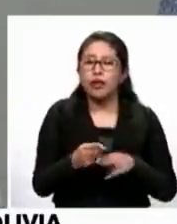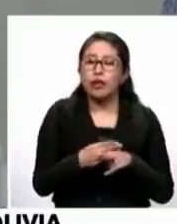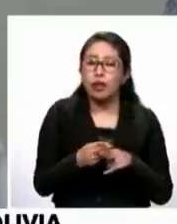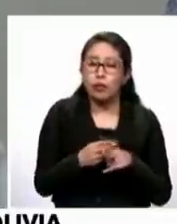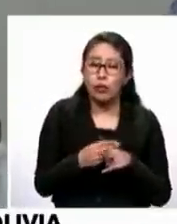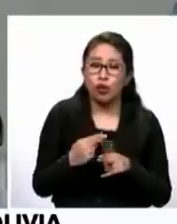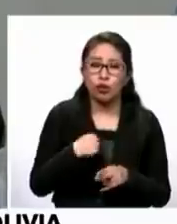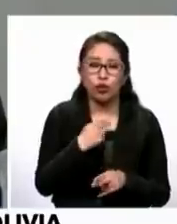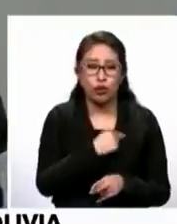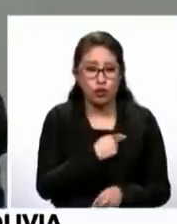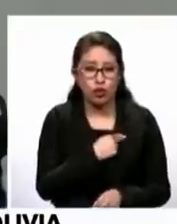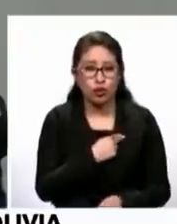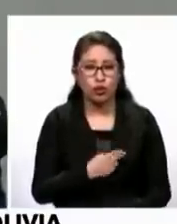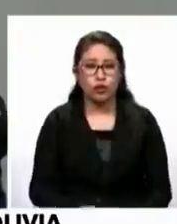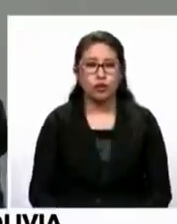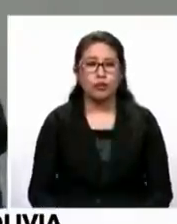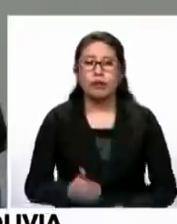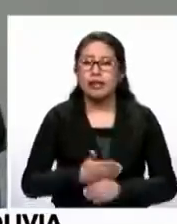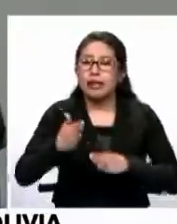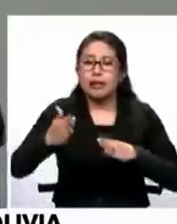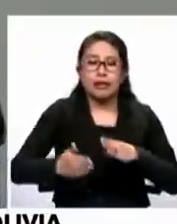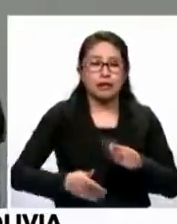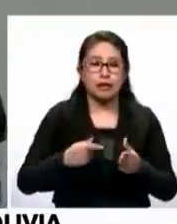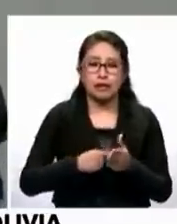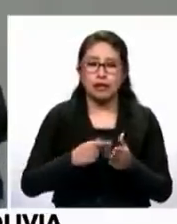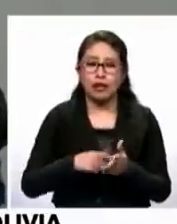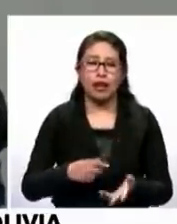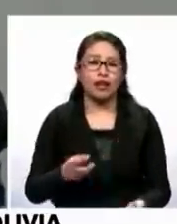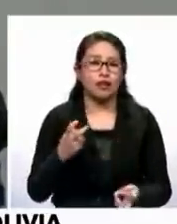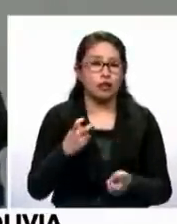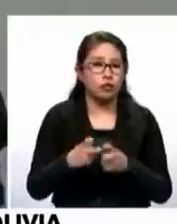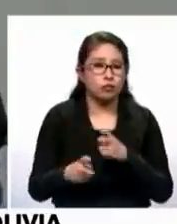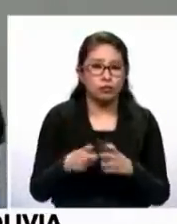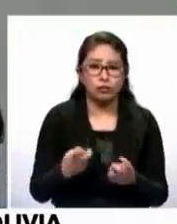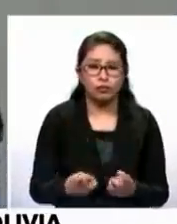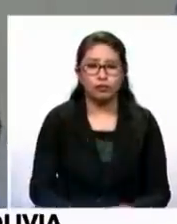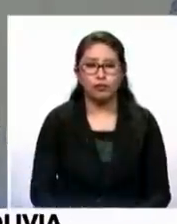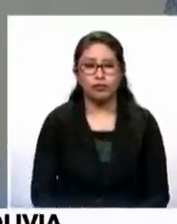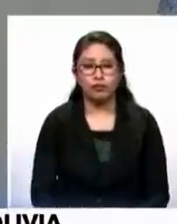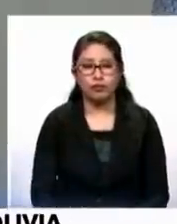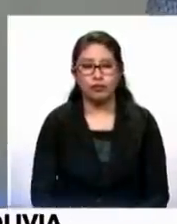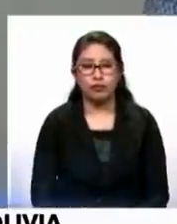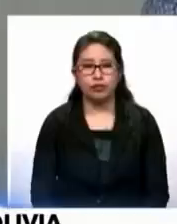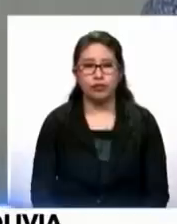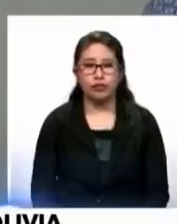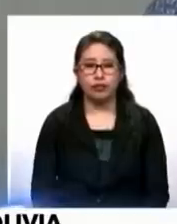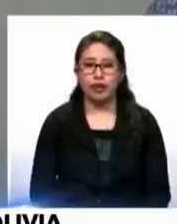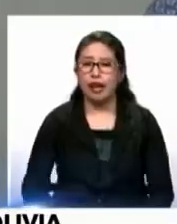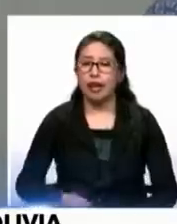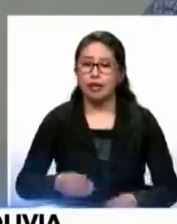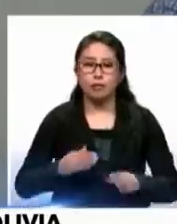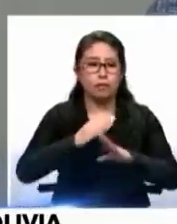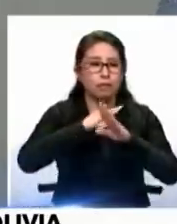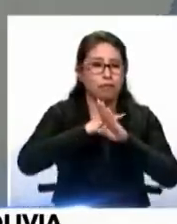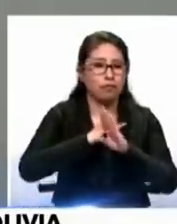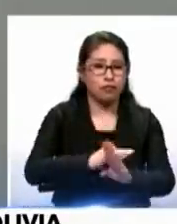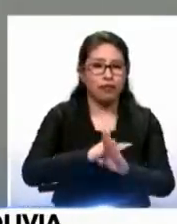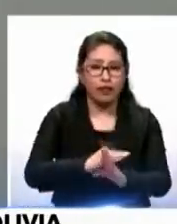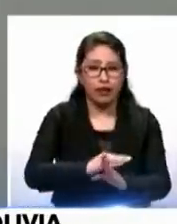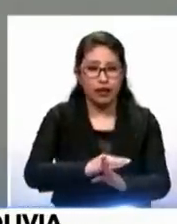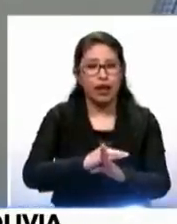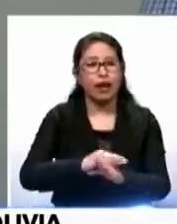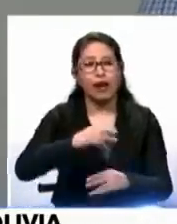salir de este drama que nos tiene centrados a todos en combatirlo, en combatir al